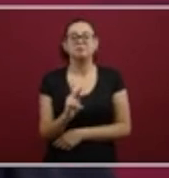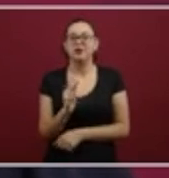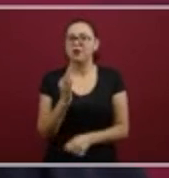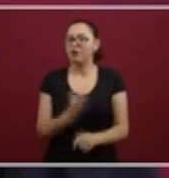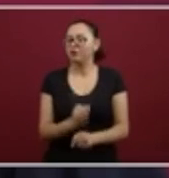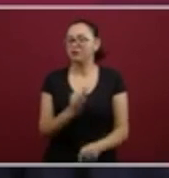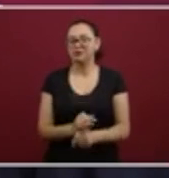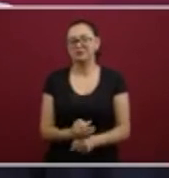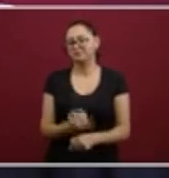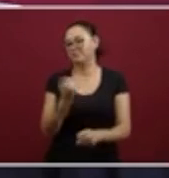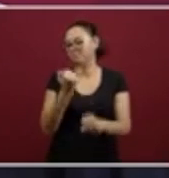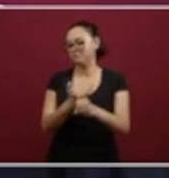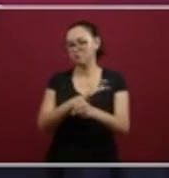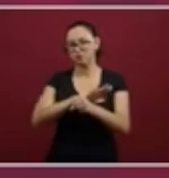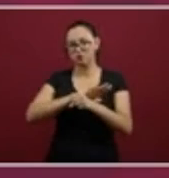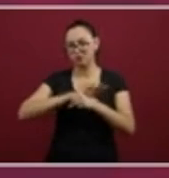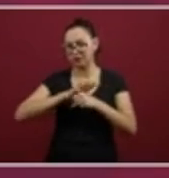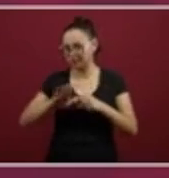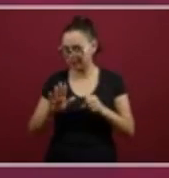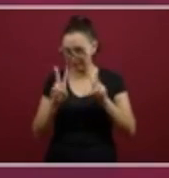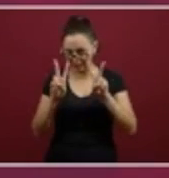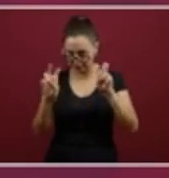posibilidades económicas,